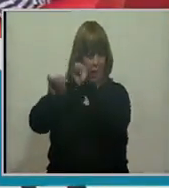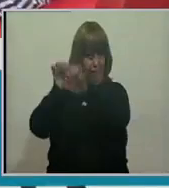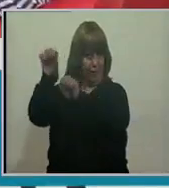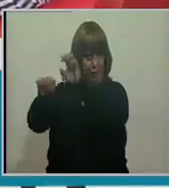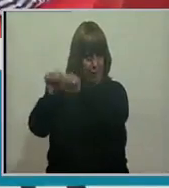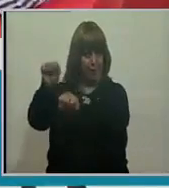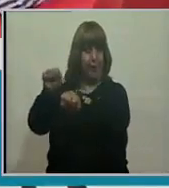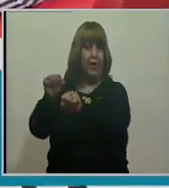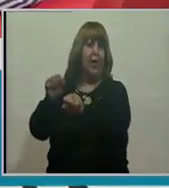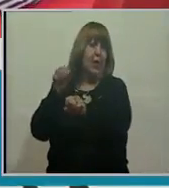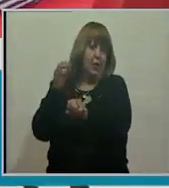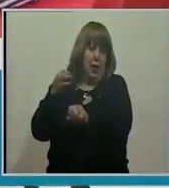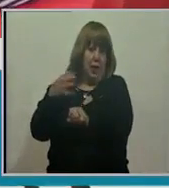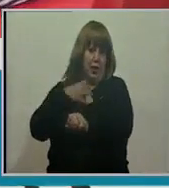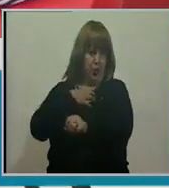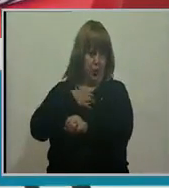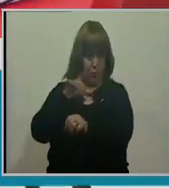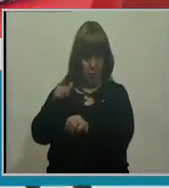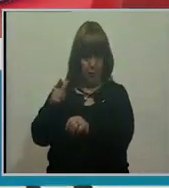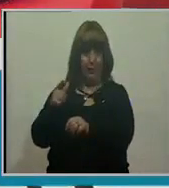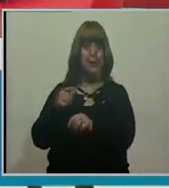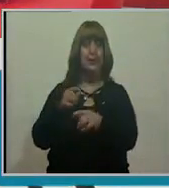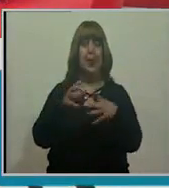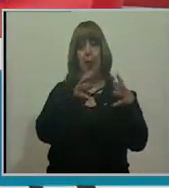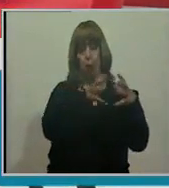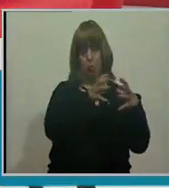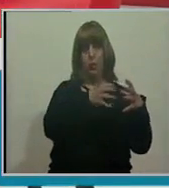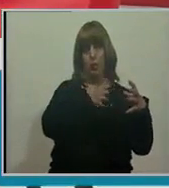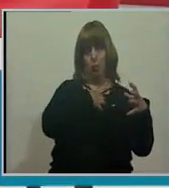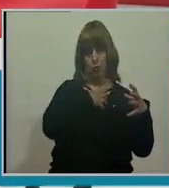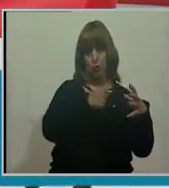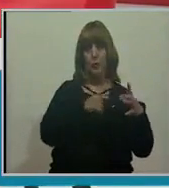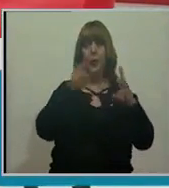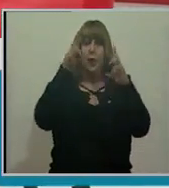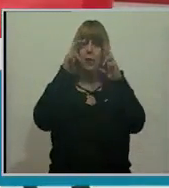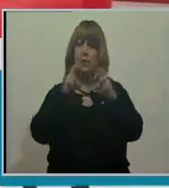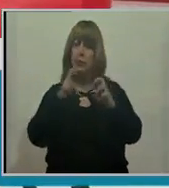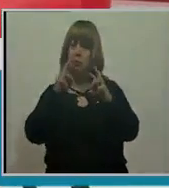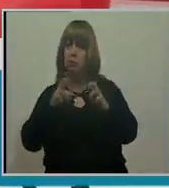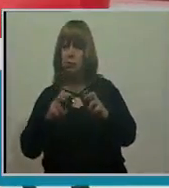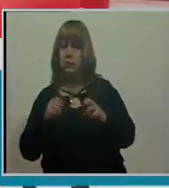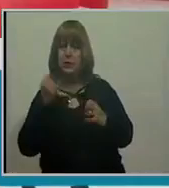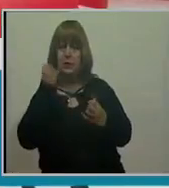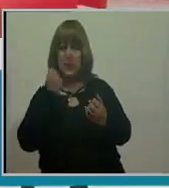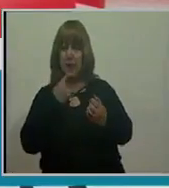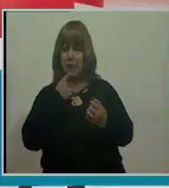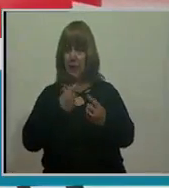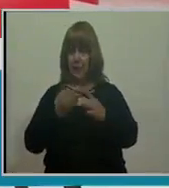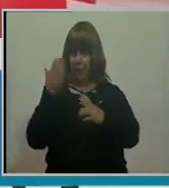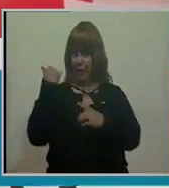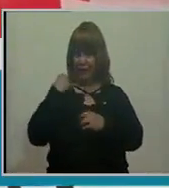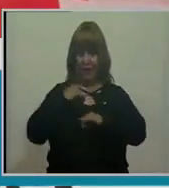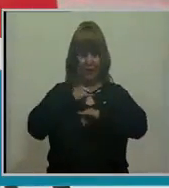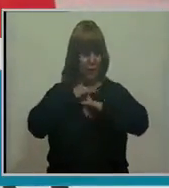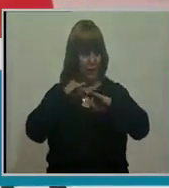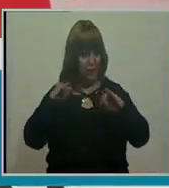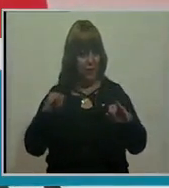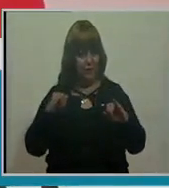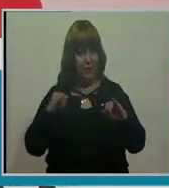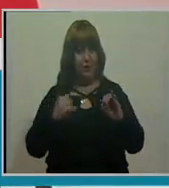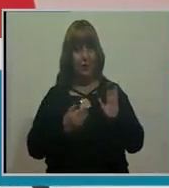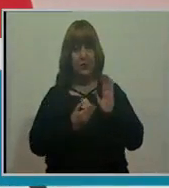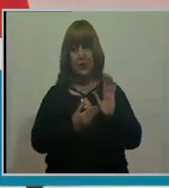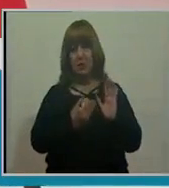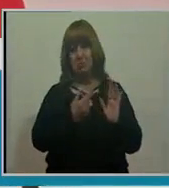ocupar ilegalmente un sector de ese complejo. Analizando, investigando, de hecho nos los contaron en vivo una de las